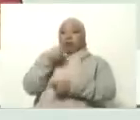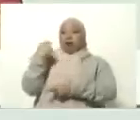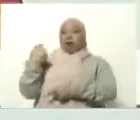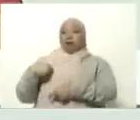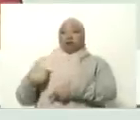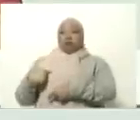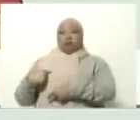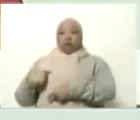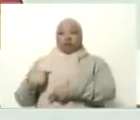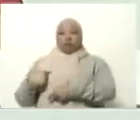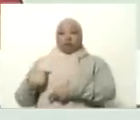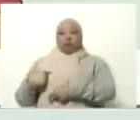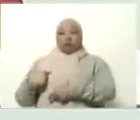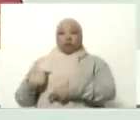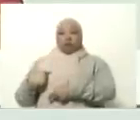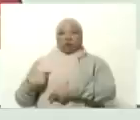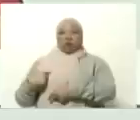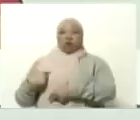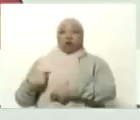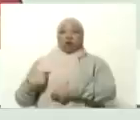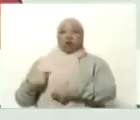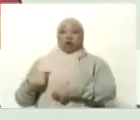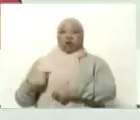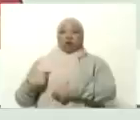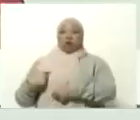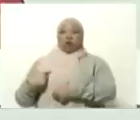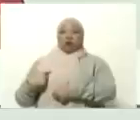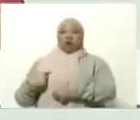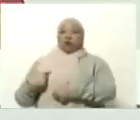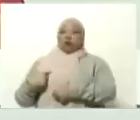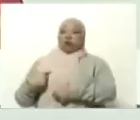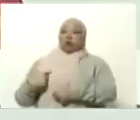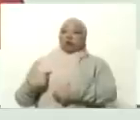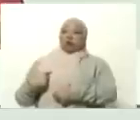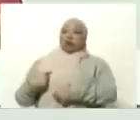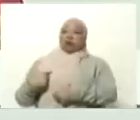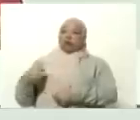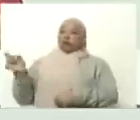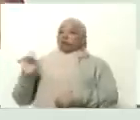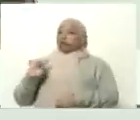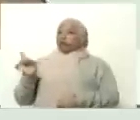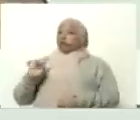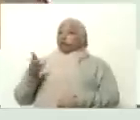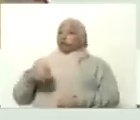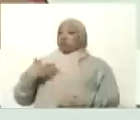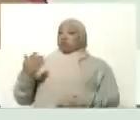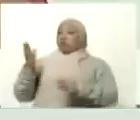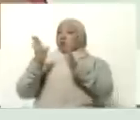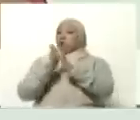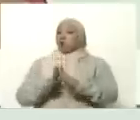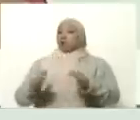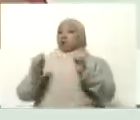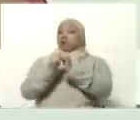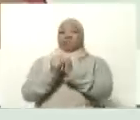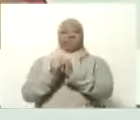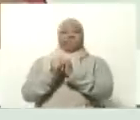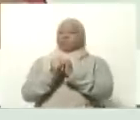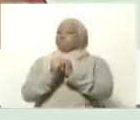Tú nos vendes, tú sacas el petróleo, nos vendes el petróleo y te quedas callado, al precio que yo diga.